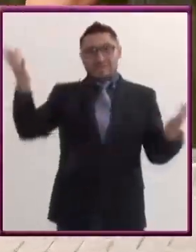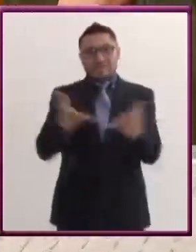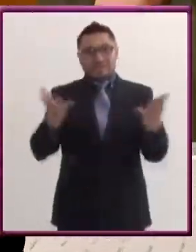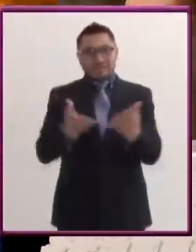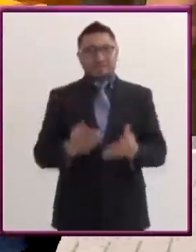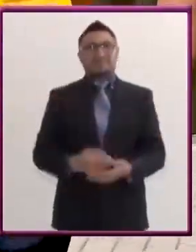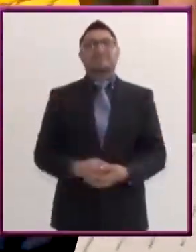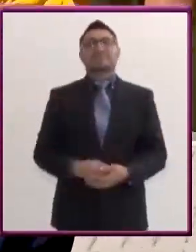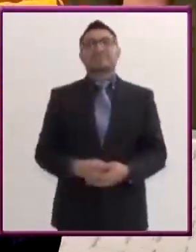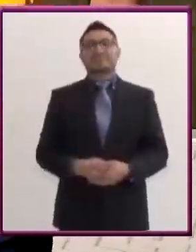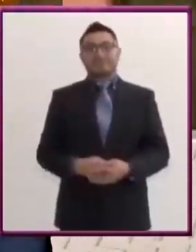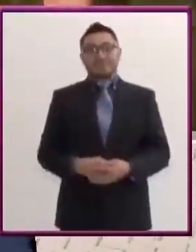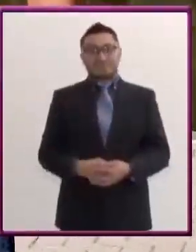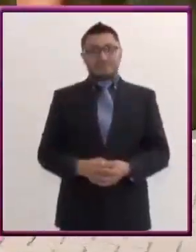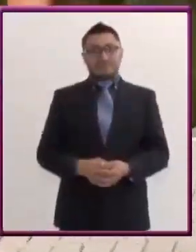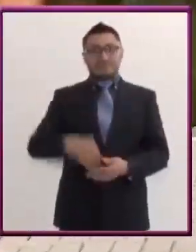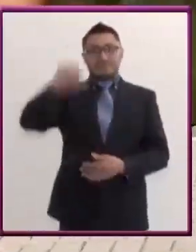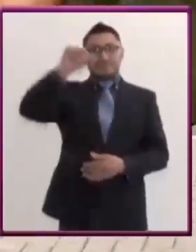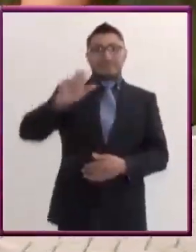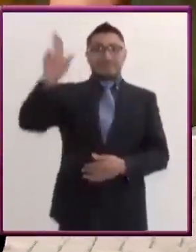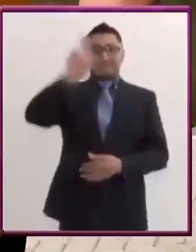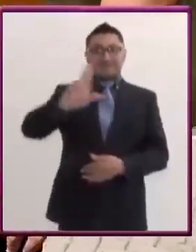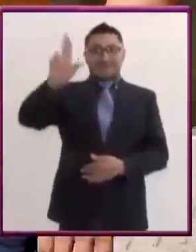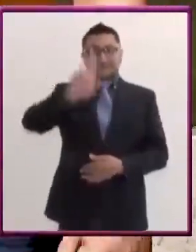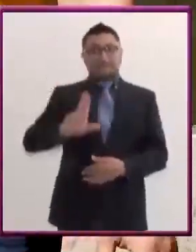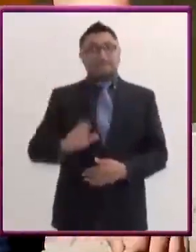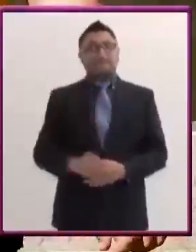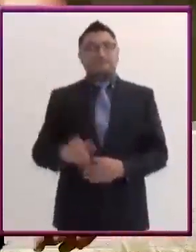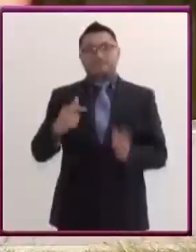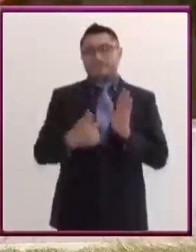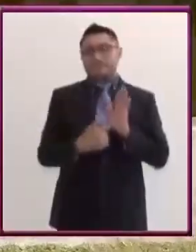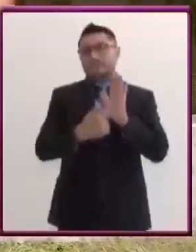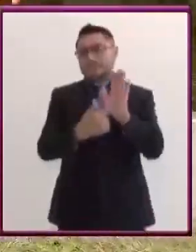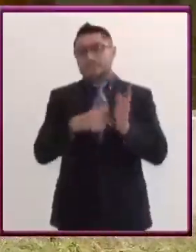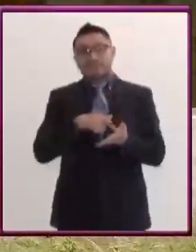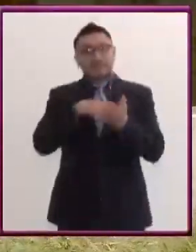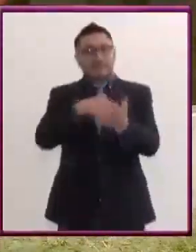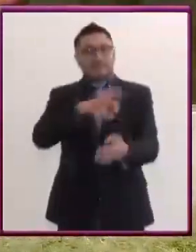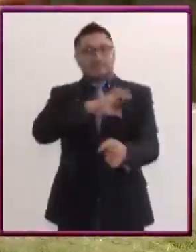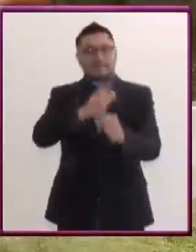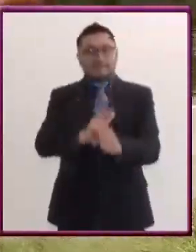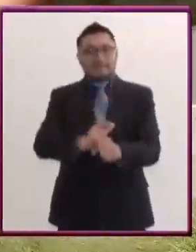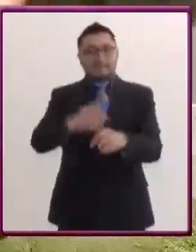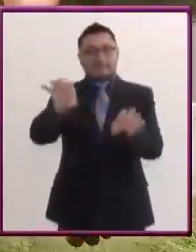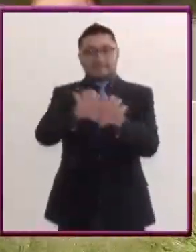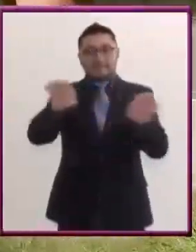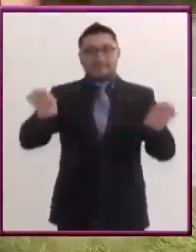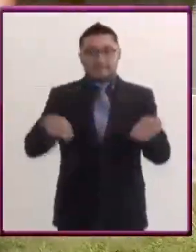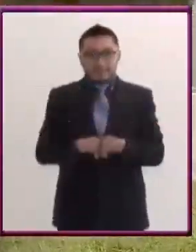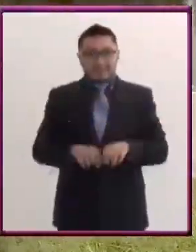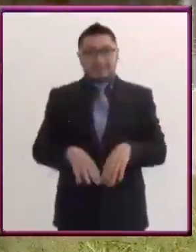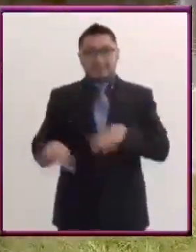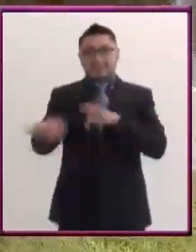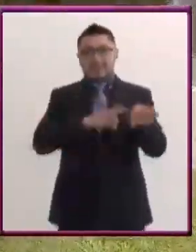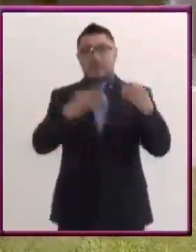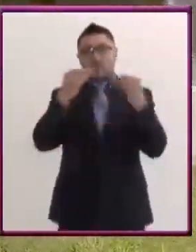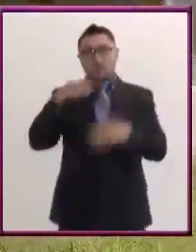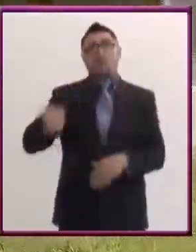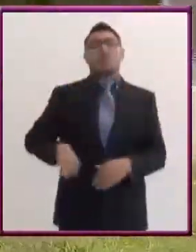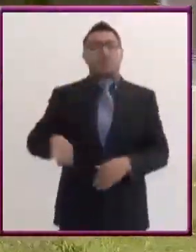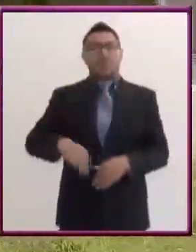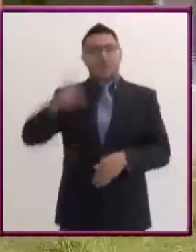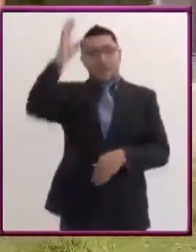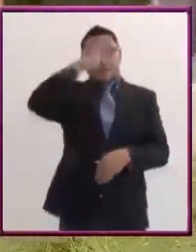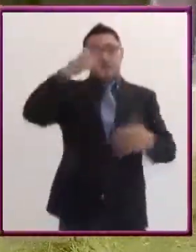este martes, la propuesta de nuestros especialistas y equipo de producción está súper interesante. Conciencia Histórica aborda el surgimiento